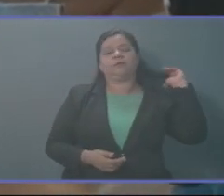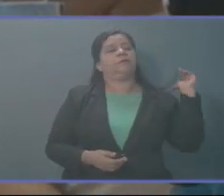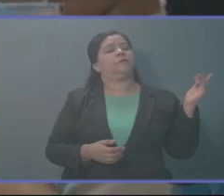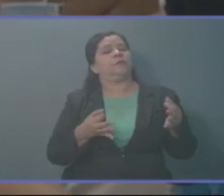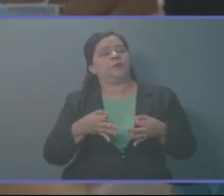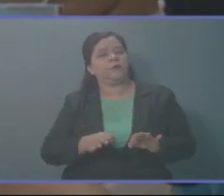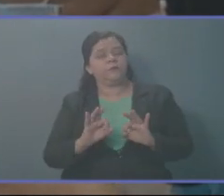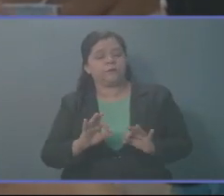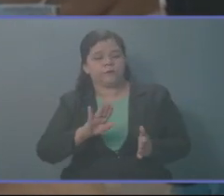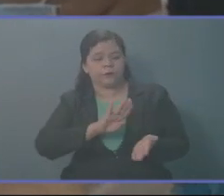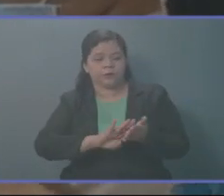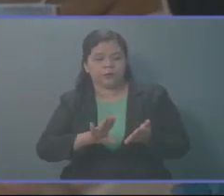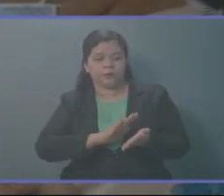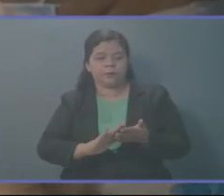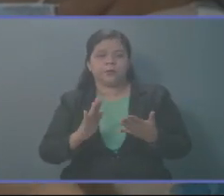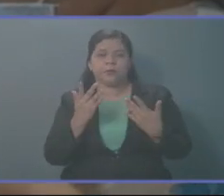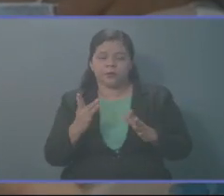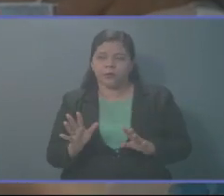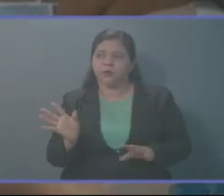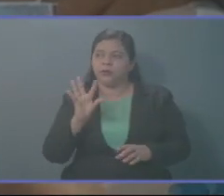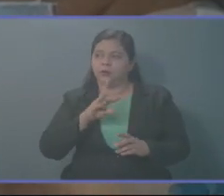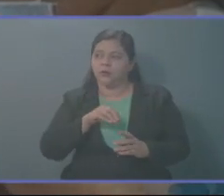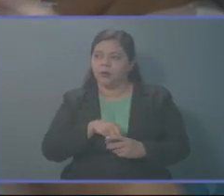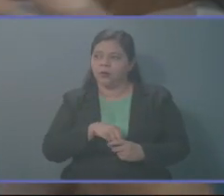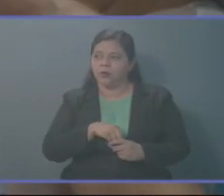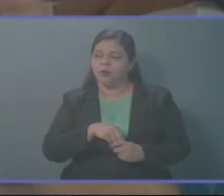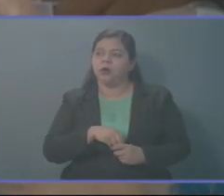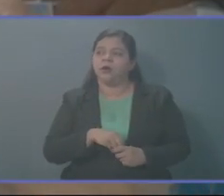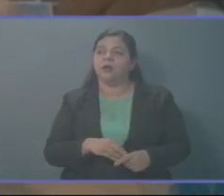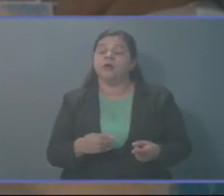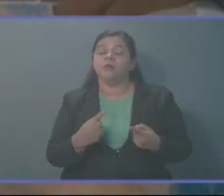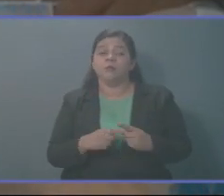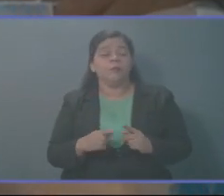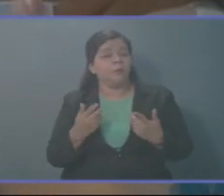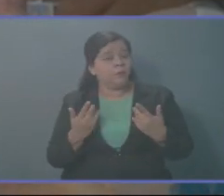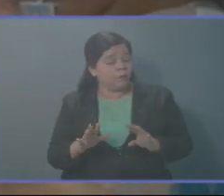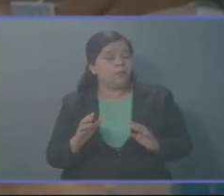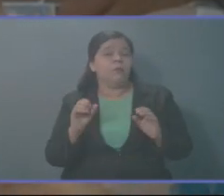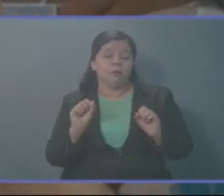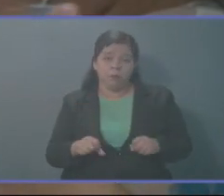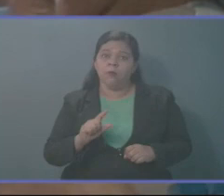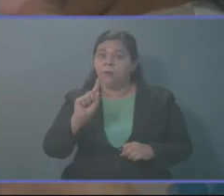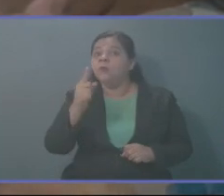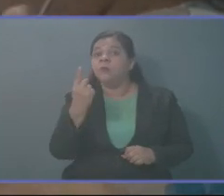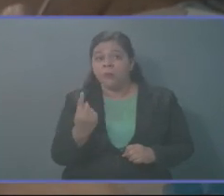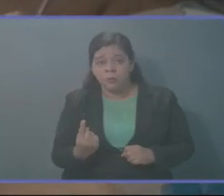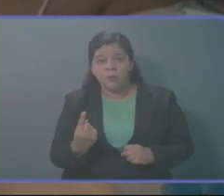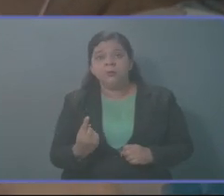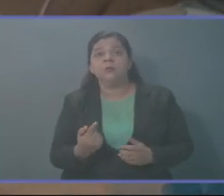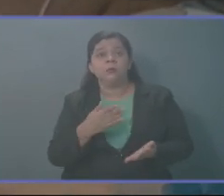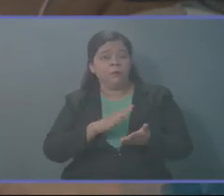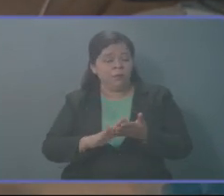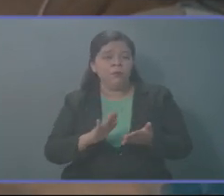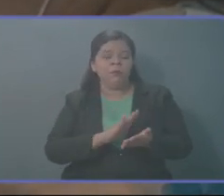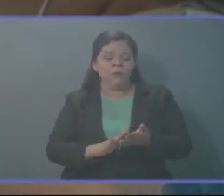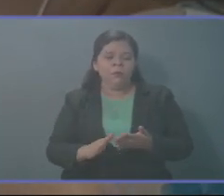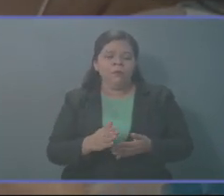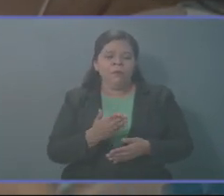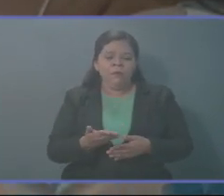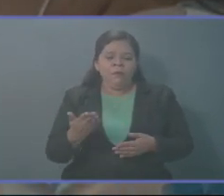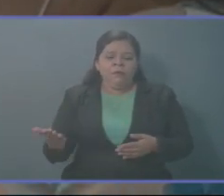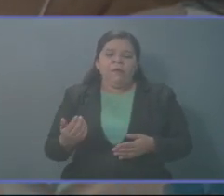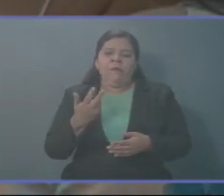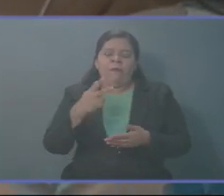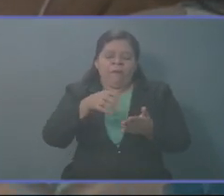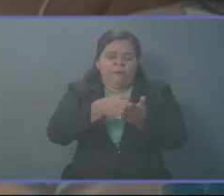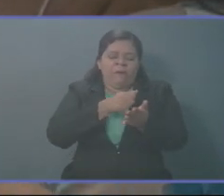en el cual incluye si hubiese una persona tuviese que hacer pago de estos